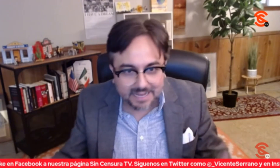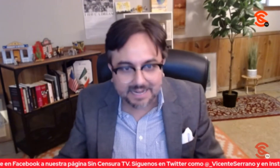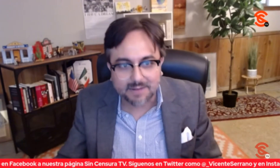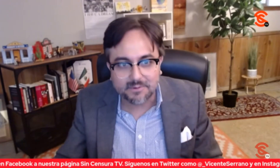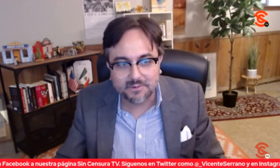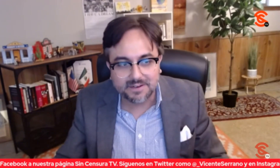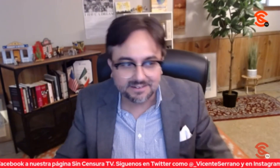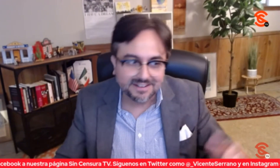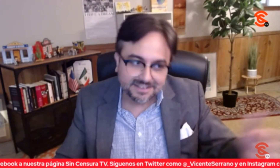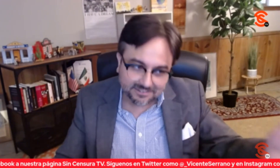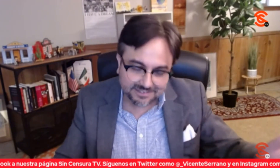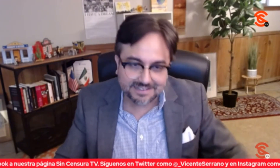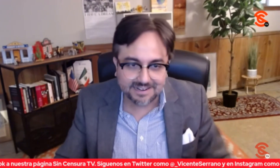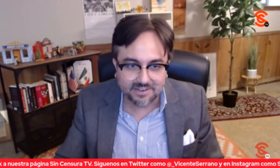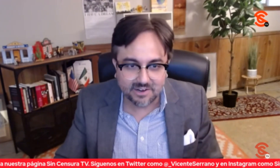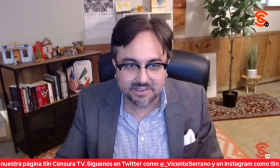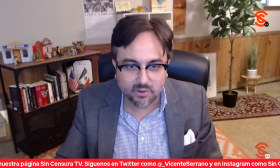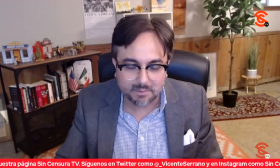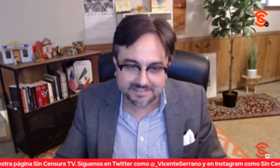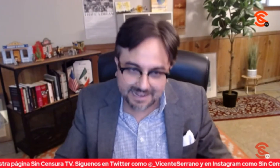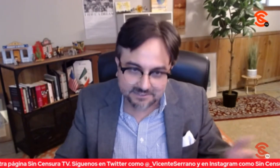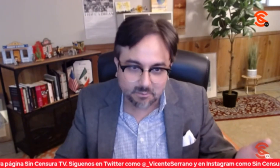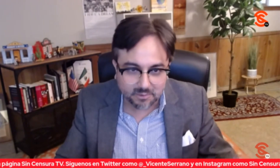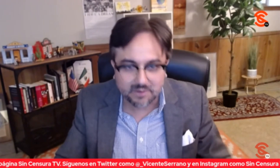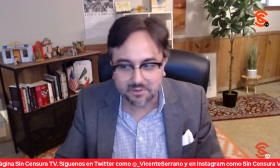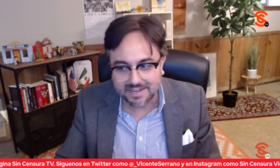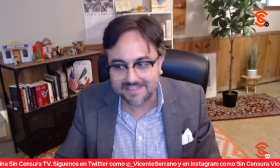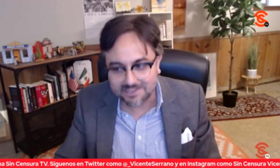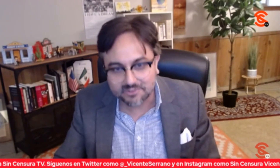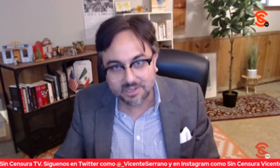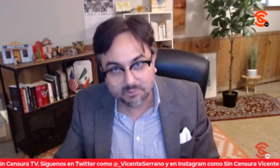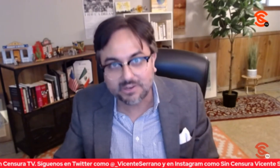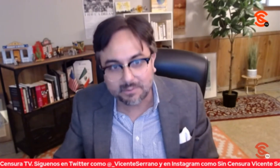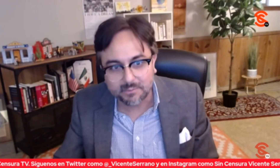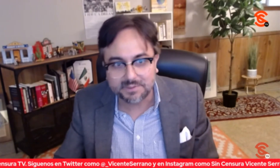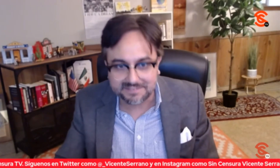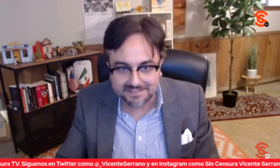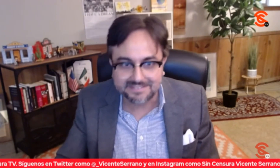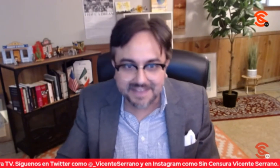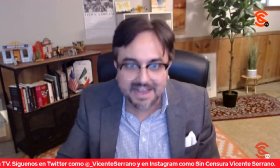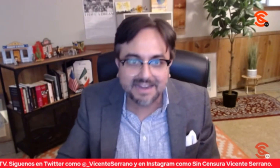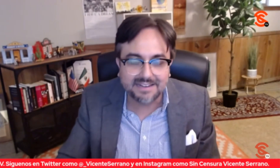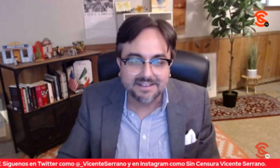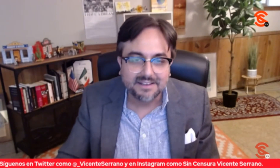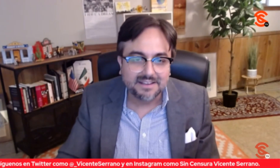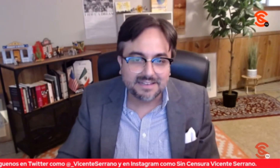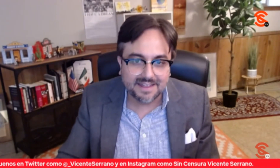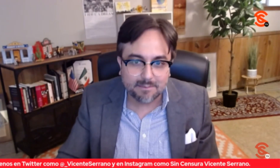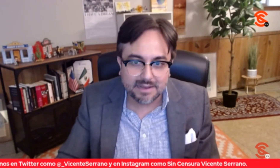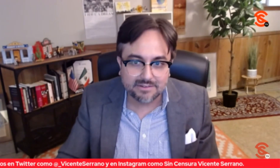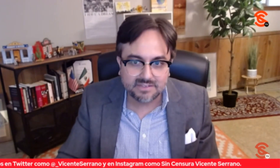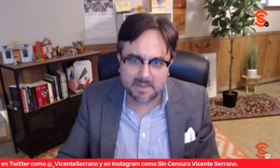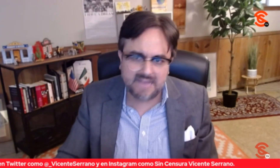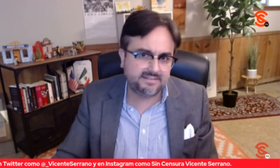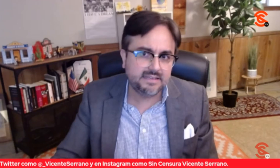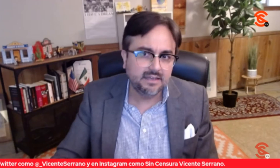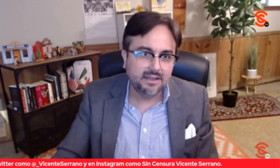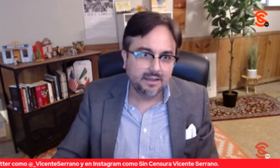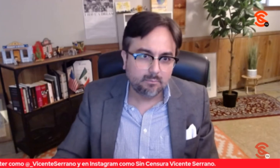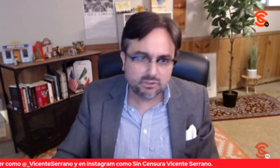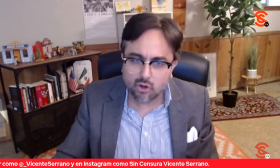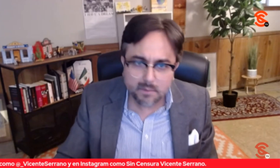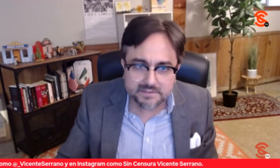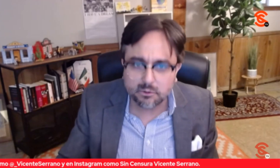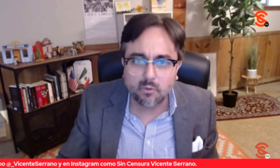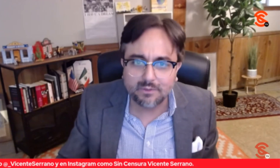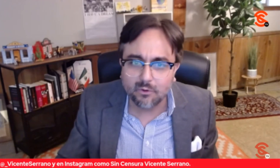que viajar en avión y si es en arenas comerciales, como recordarás, ya no tenemos el avión presidencial y nada más. Dice, ay, sí,